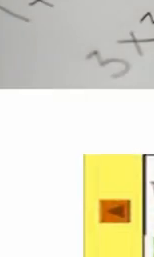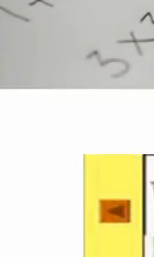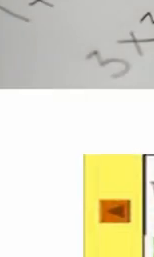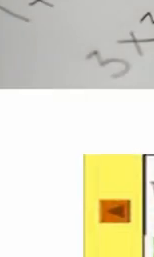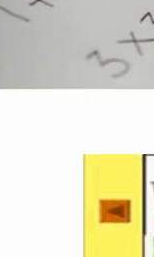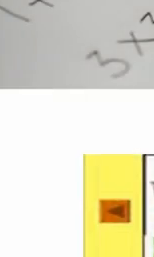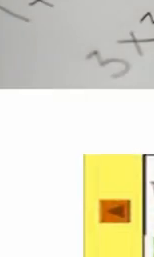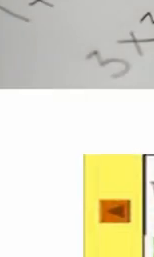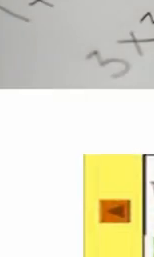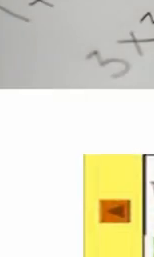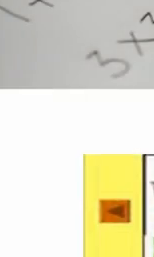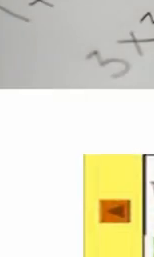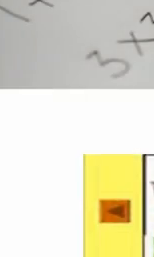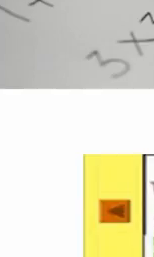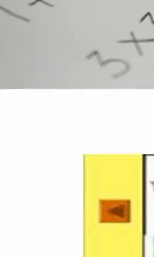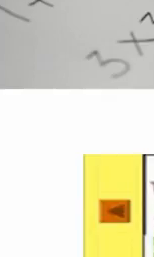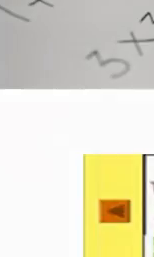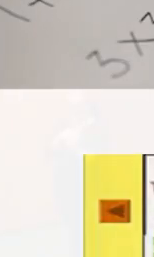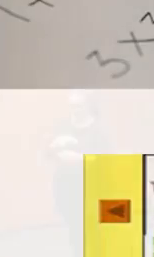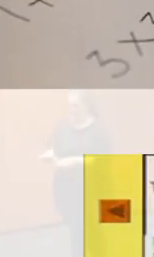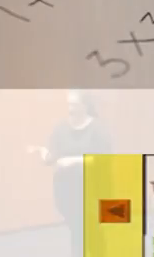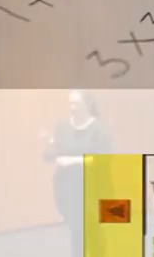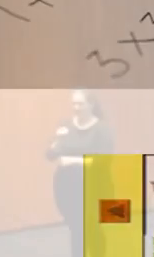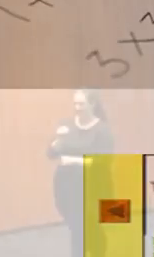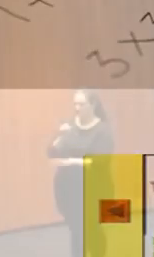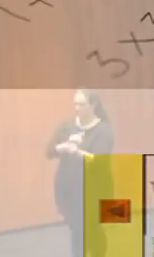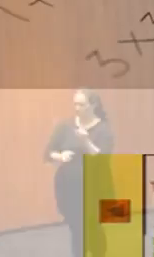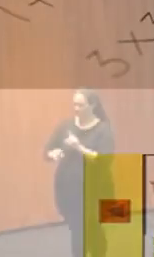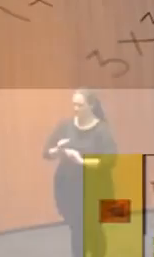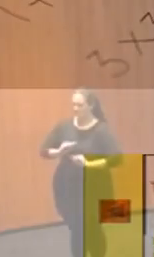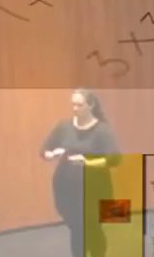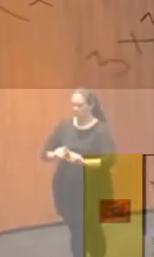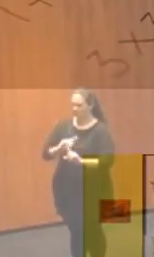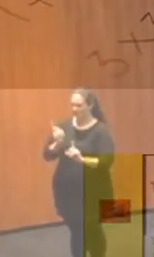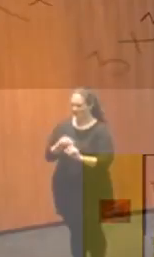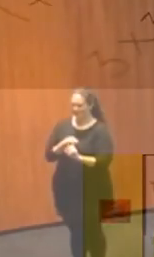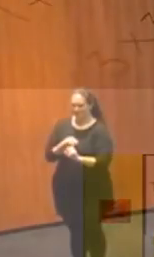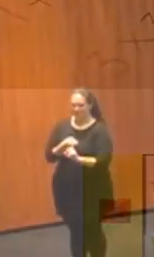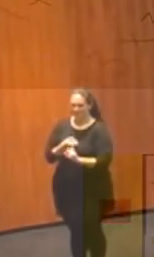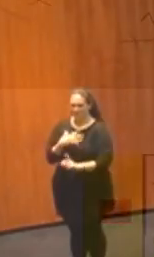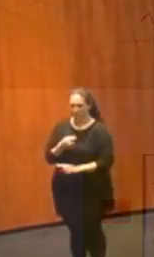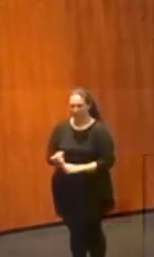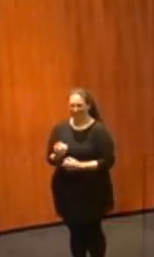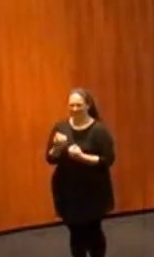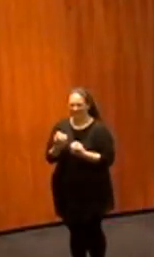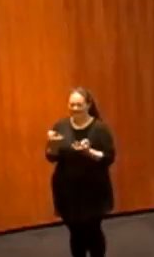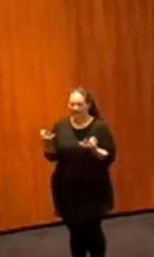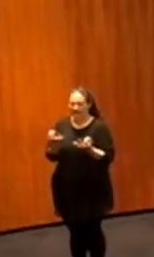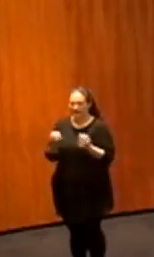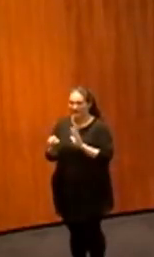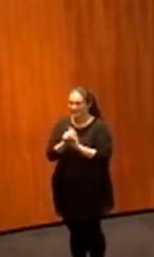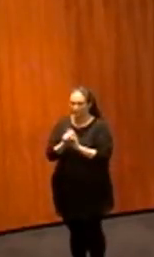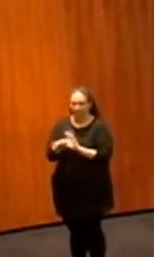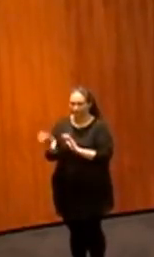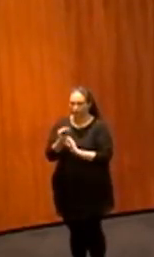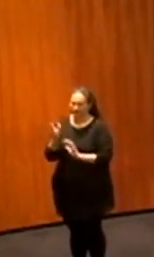hiciéramos el feedback podríamos entender por qué hacen mal los problemas. Y es que a lo mejor lo que les falta es entender cuáles son los símbolos.